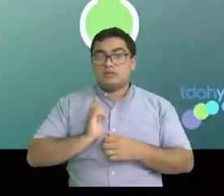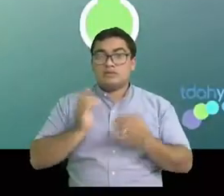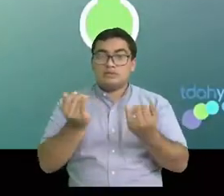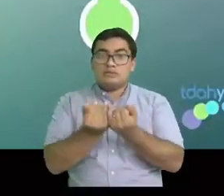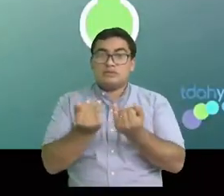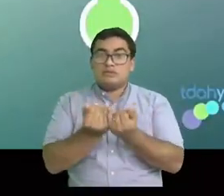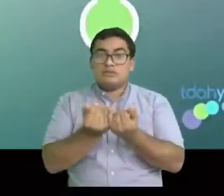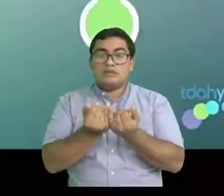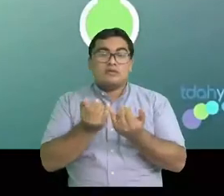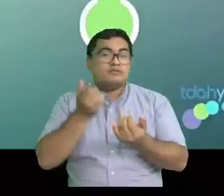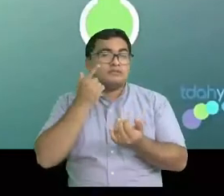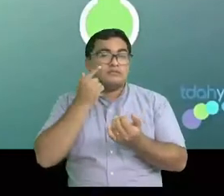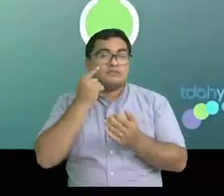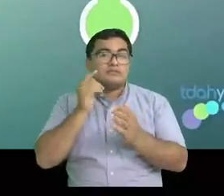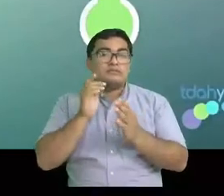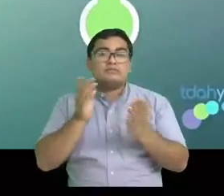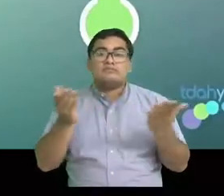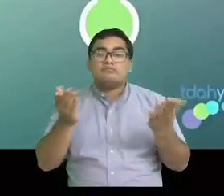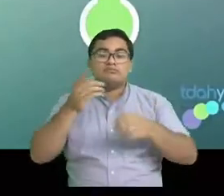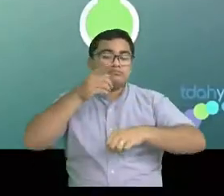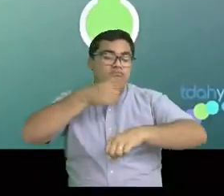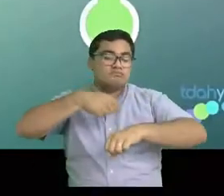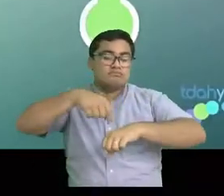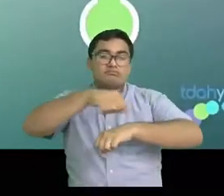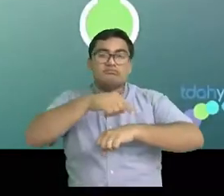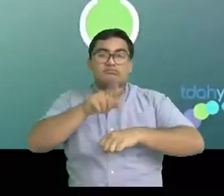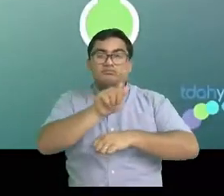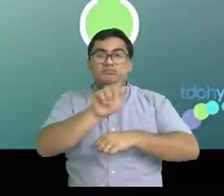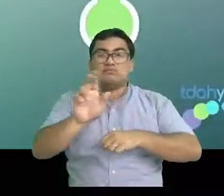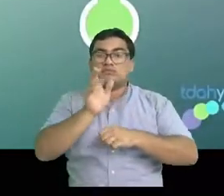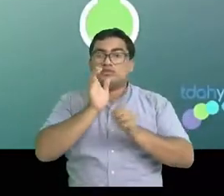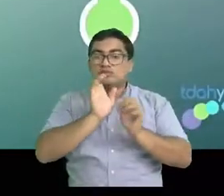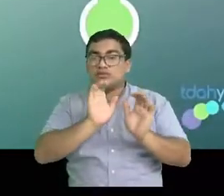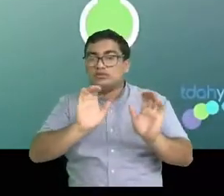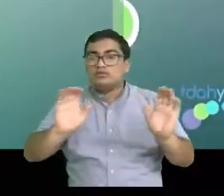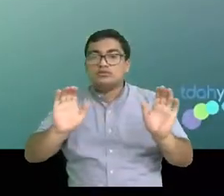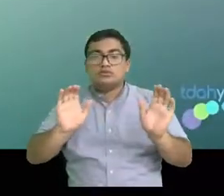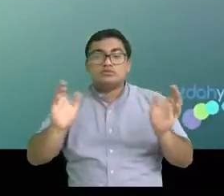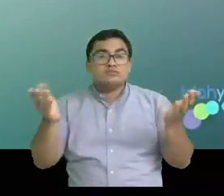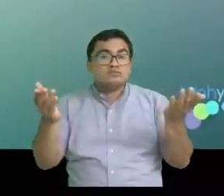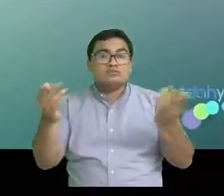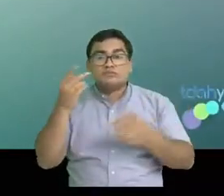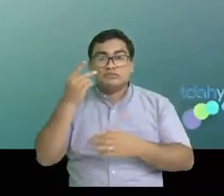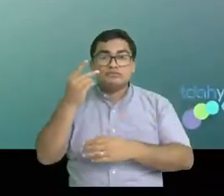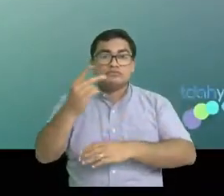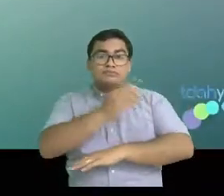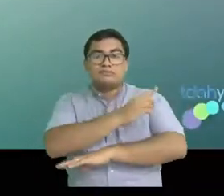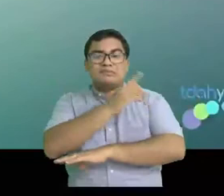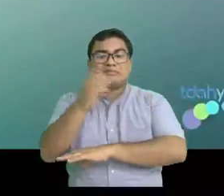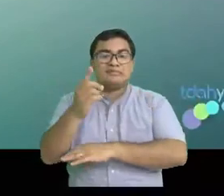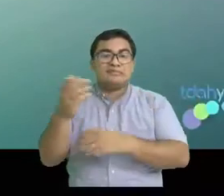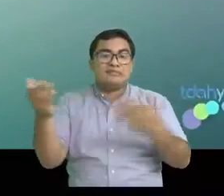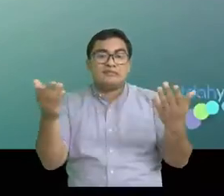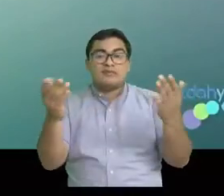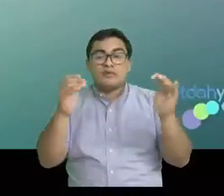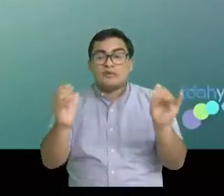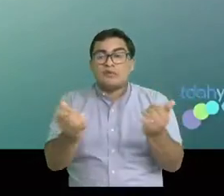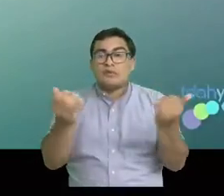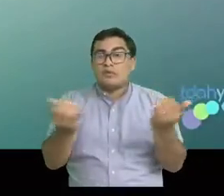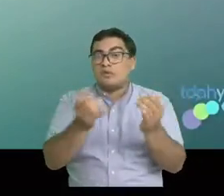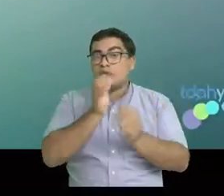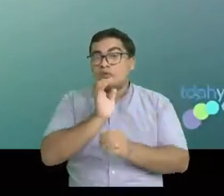asimismo de ver cuántas horas de televisión el niño va a ver durante el día y con qué juguetes el niño va a jugar,